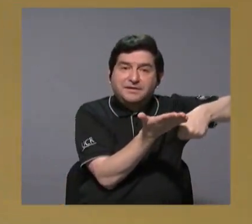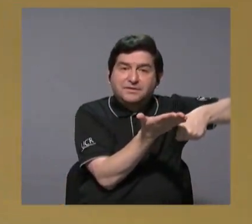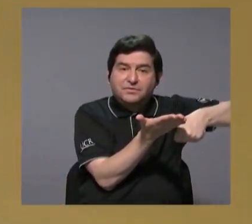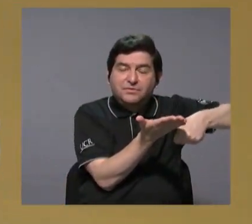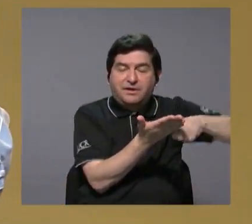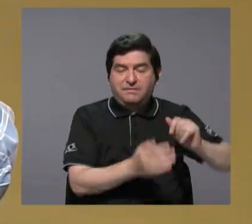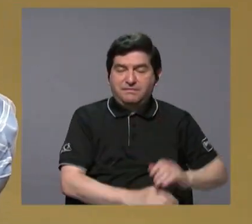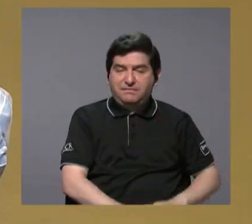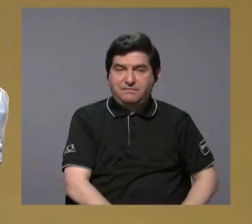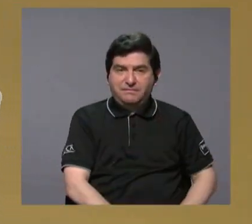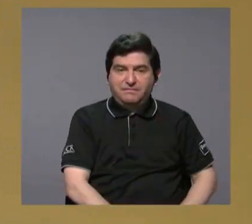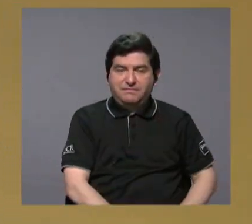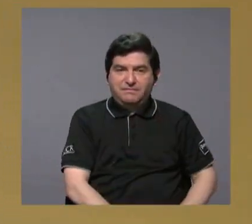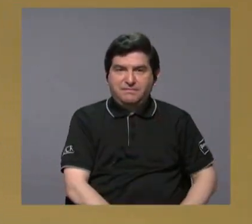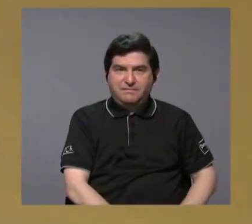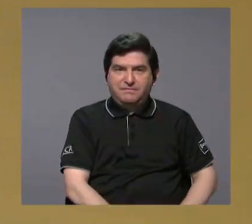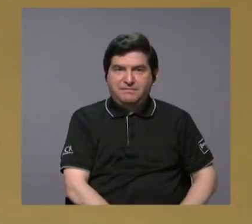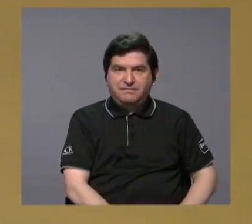pone